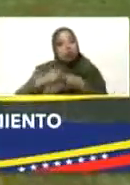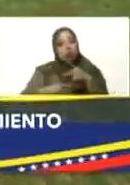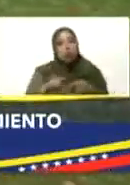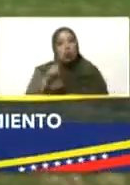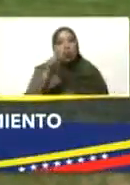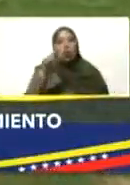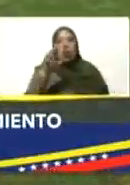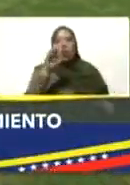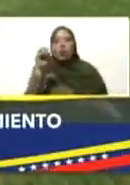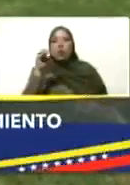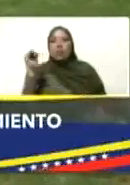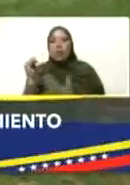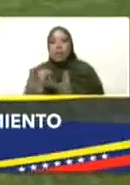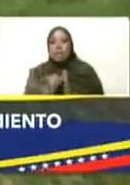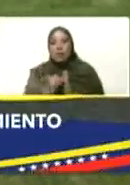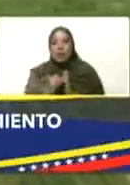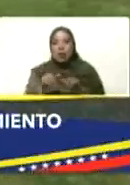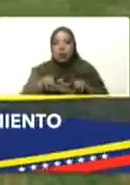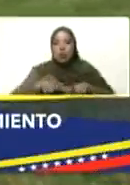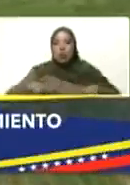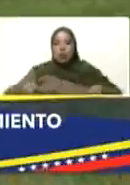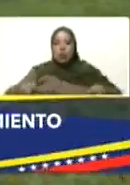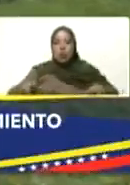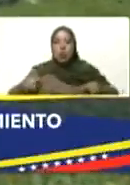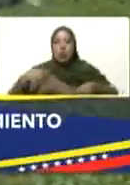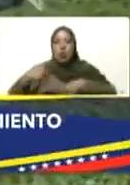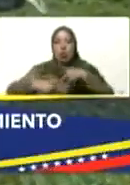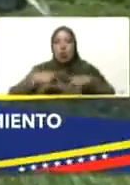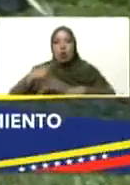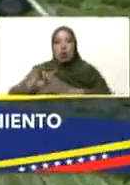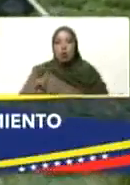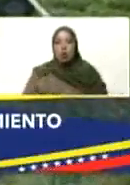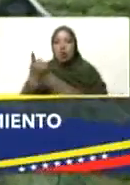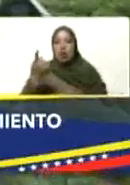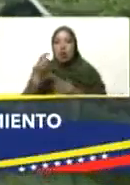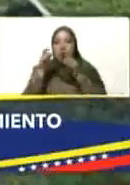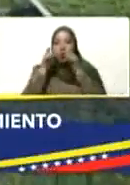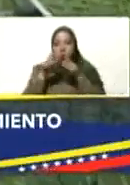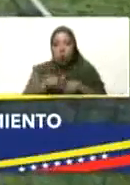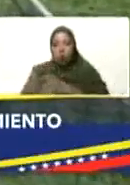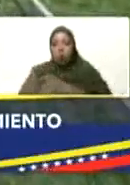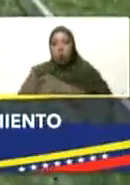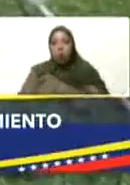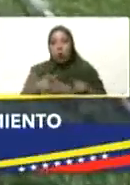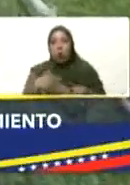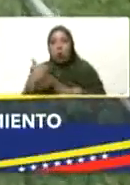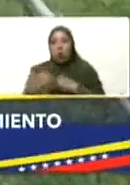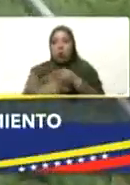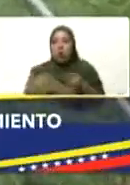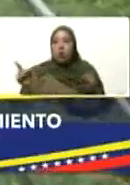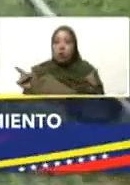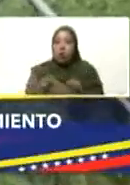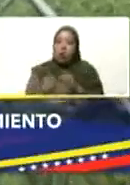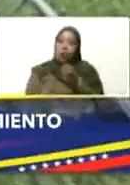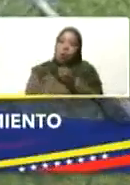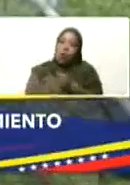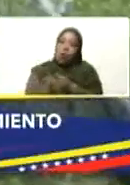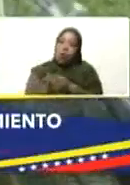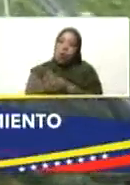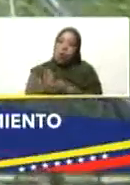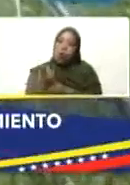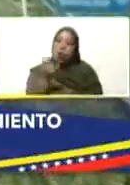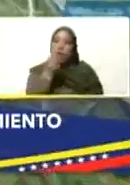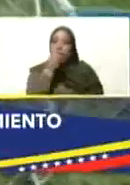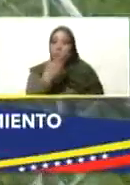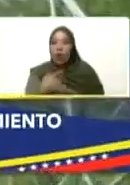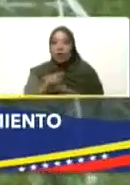sabe, presidente, nos encontramos en la mesa de Guanipa. La mesa de Guanipa reúne capacidades edafoclimáticas de manera óptima